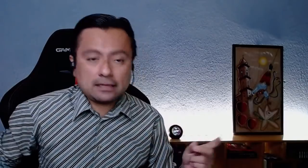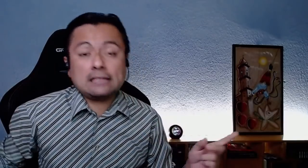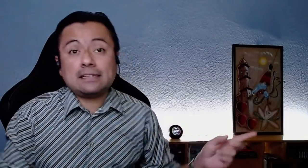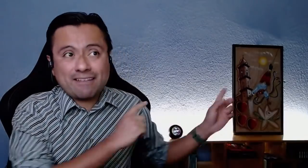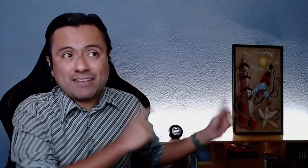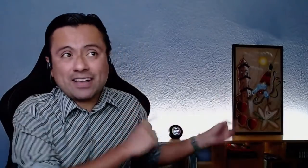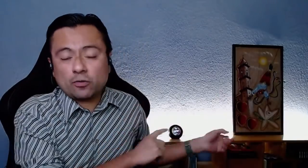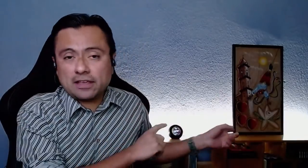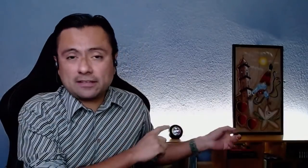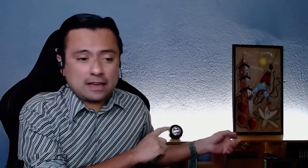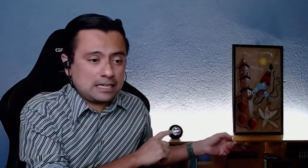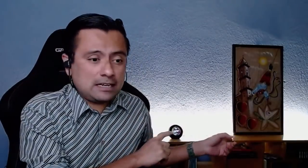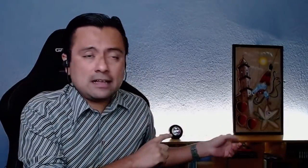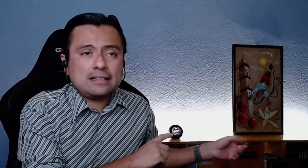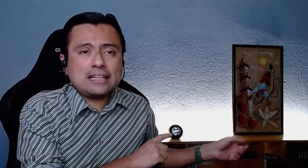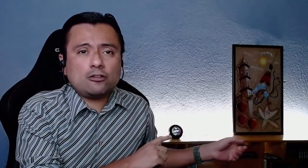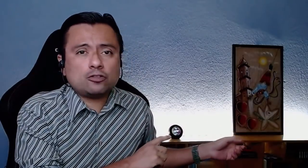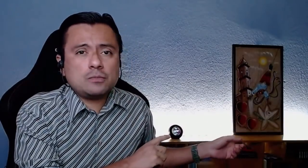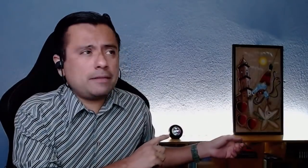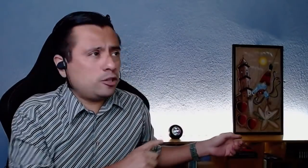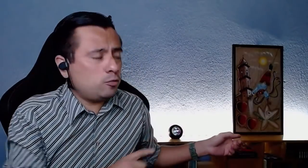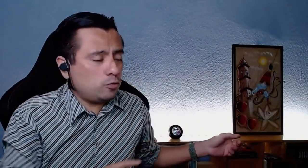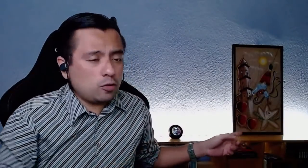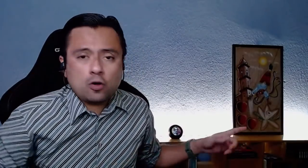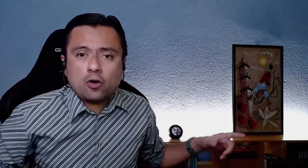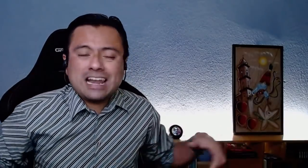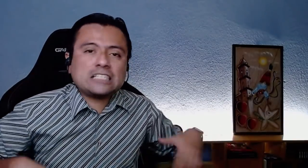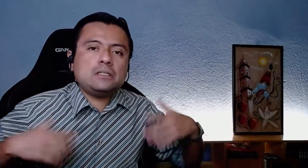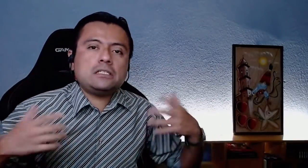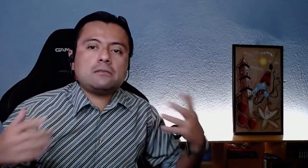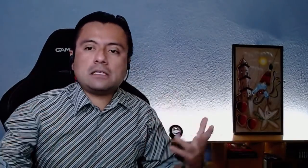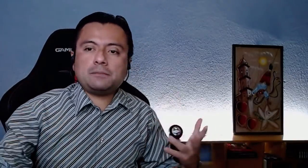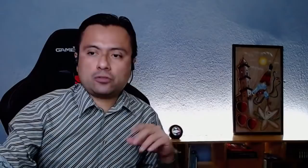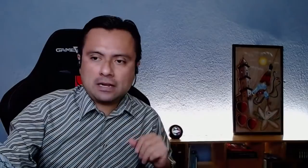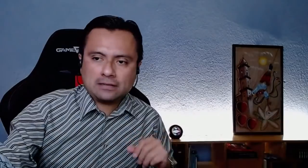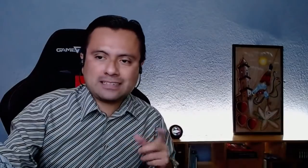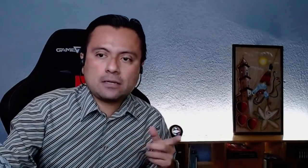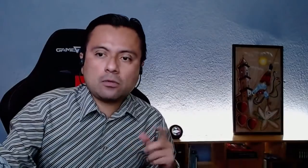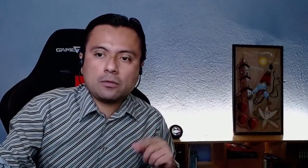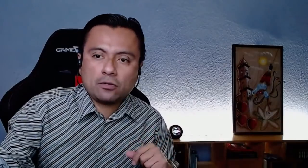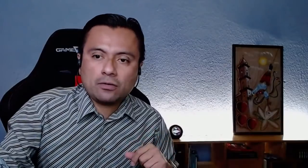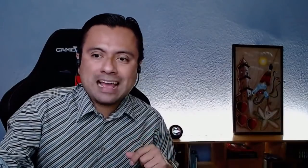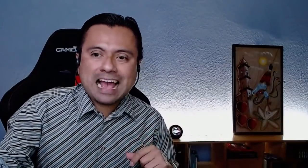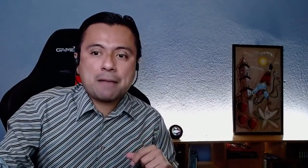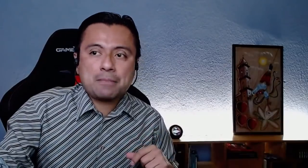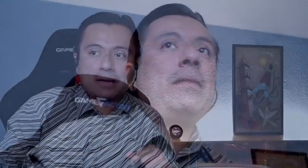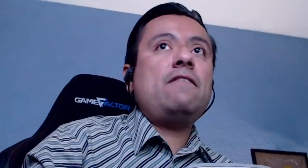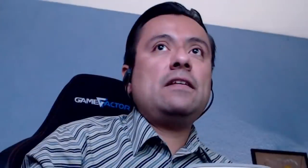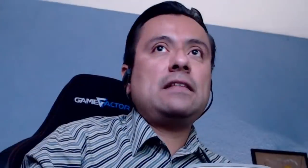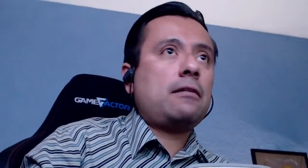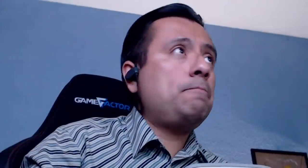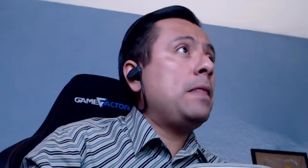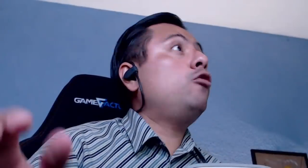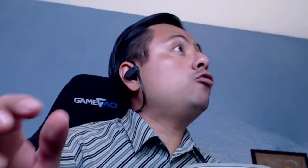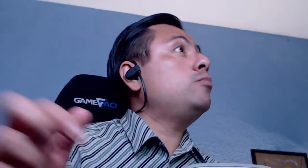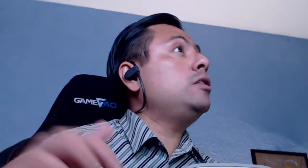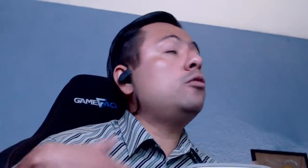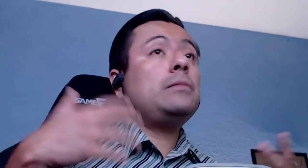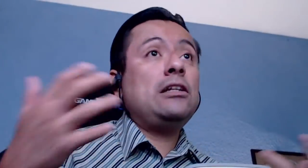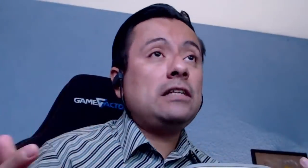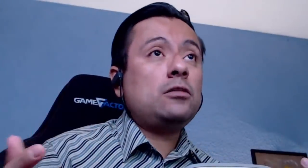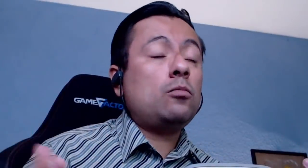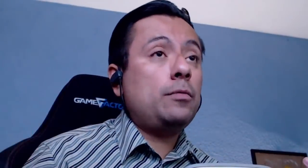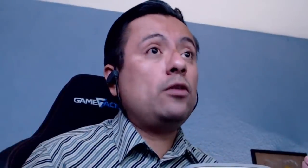después, este sábado 10 de abril del 2021, las mismas personas se volvieron a manifestar. Los